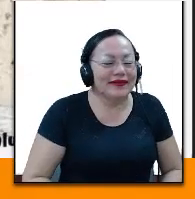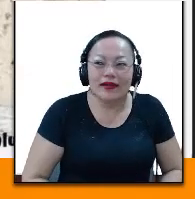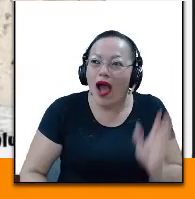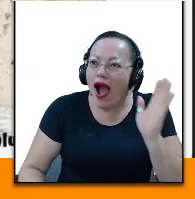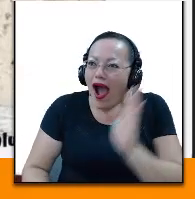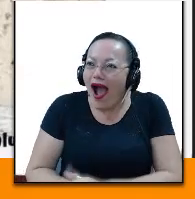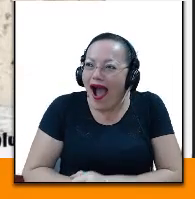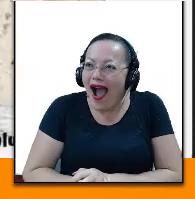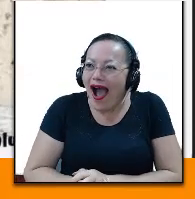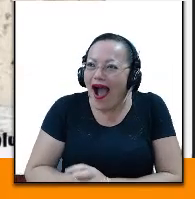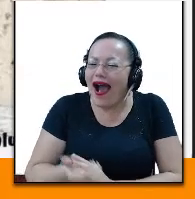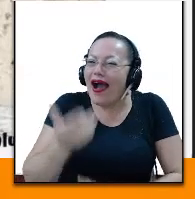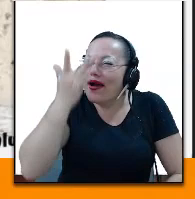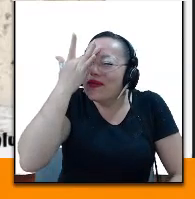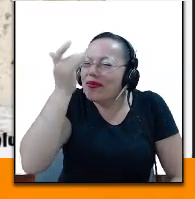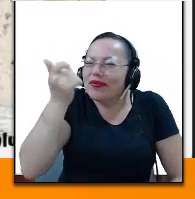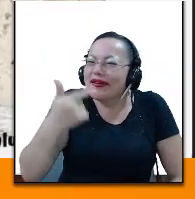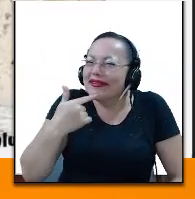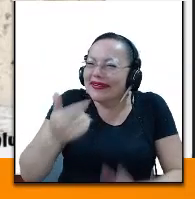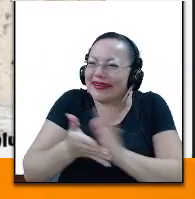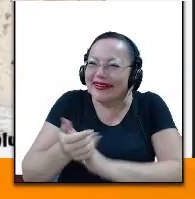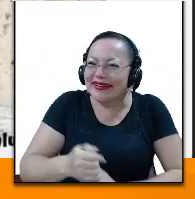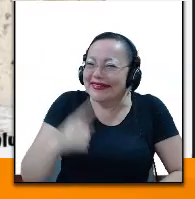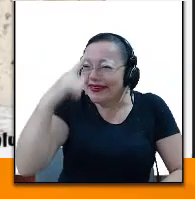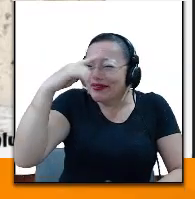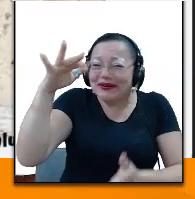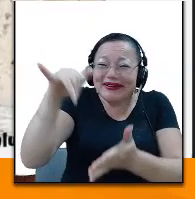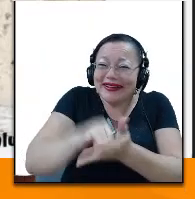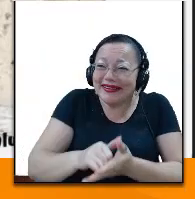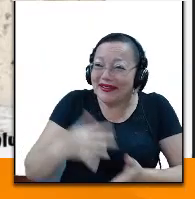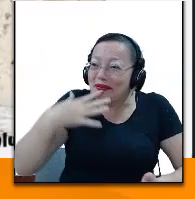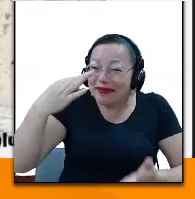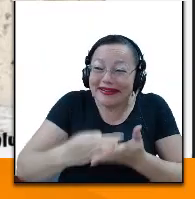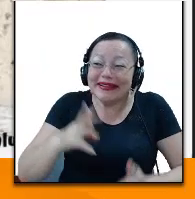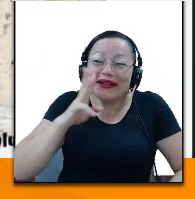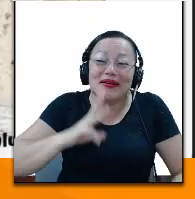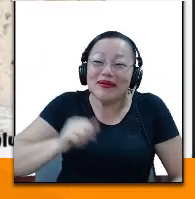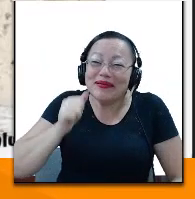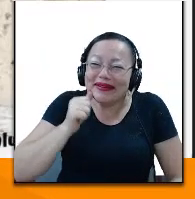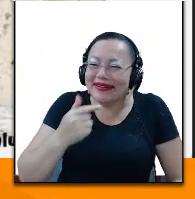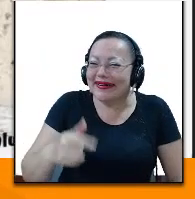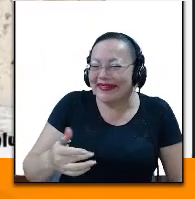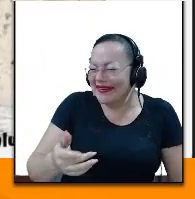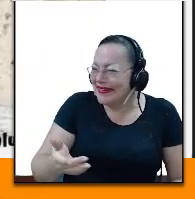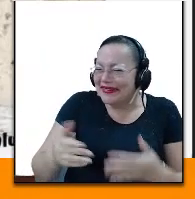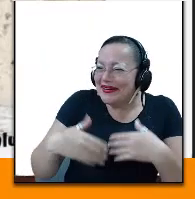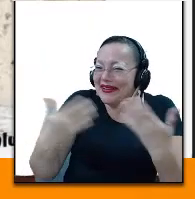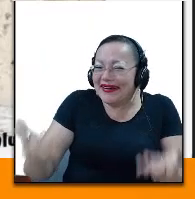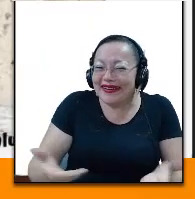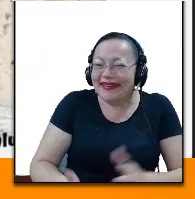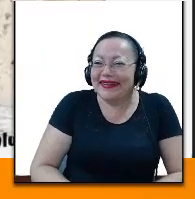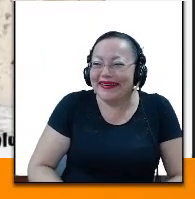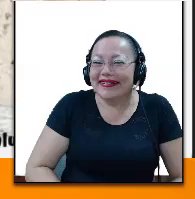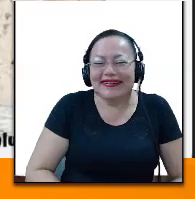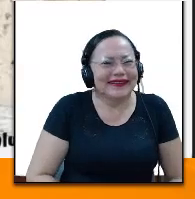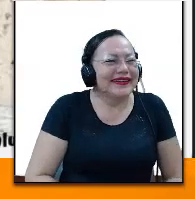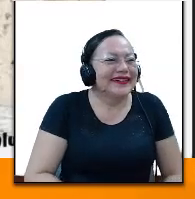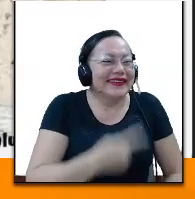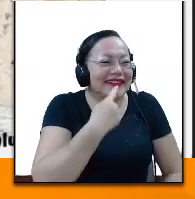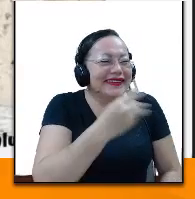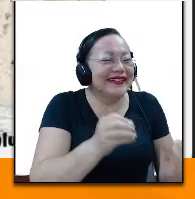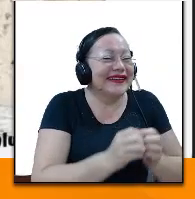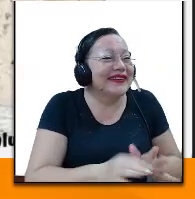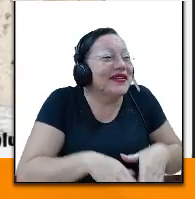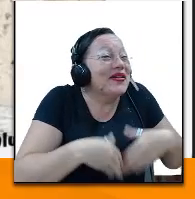¿Cómo así? No sí. Te creo, Mirellita. Pregunta, Mirellita, ¿qué debo el milagro?